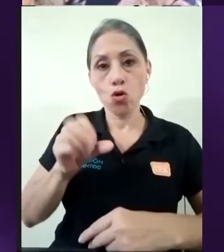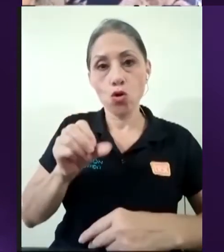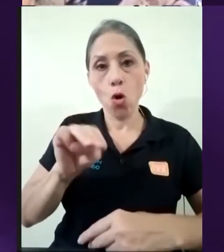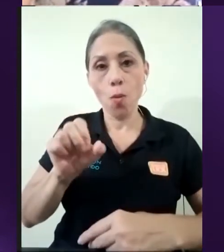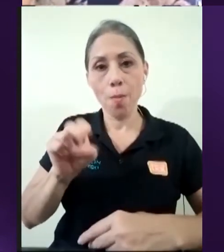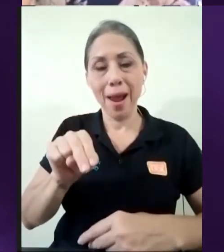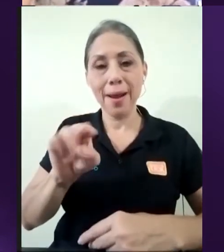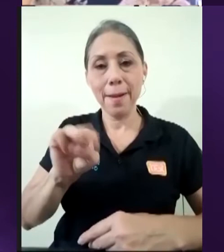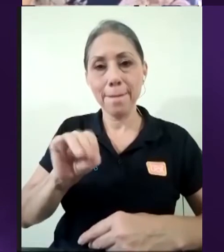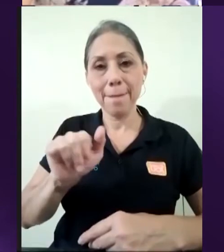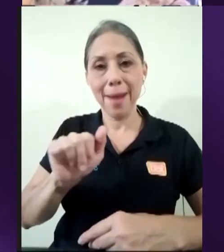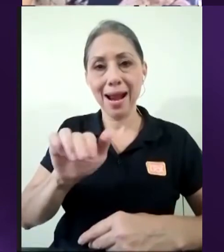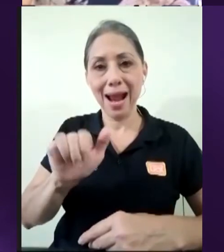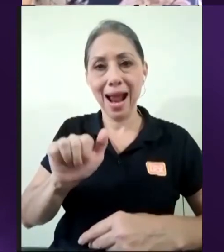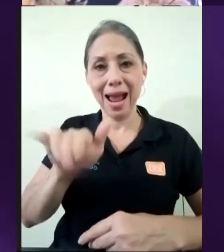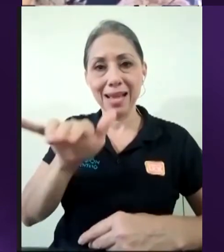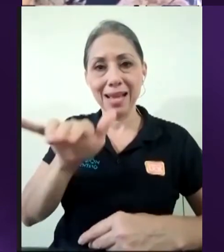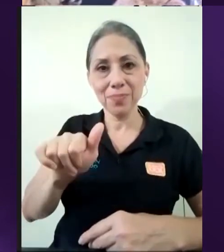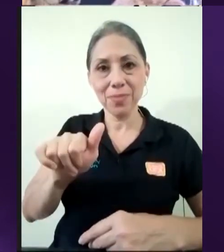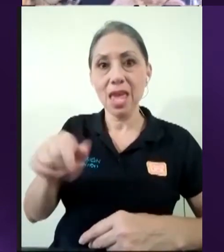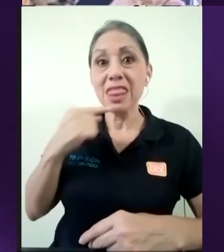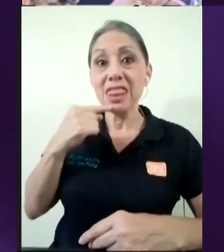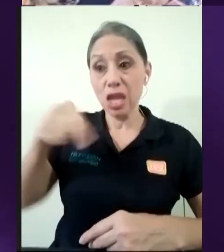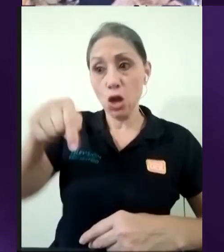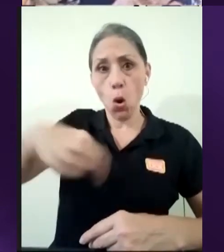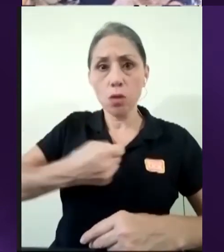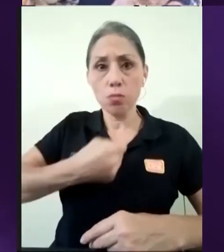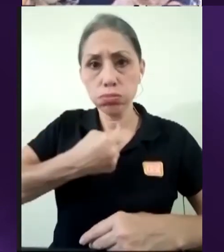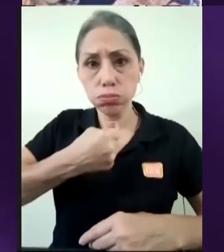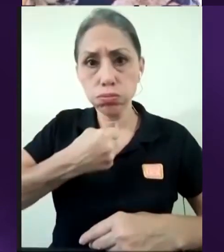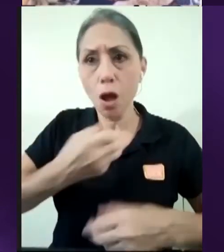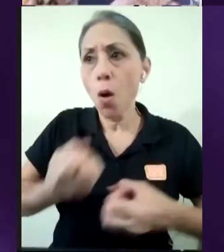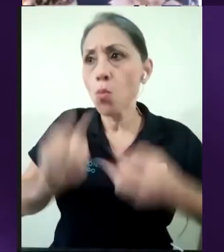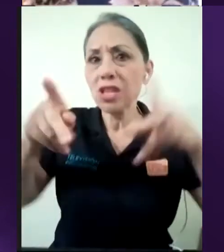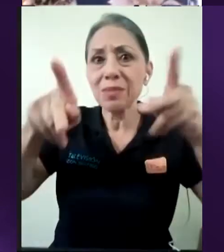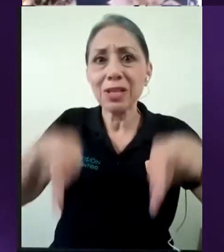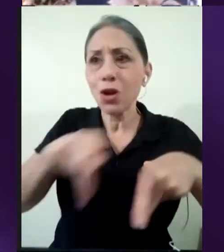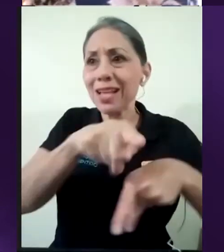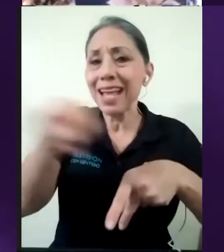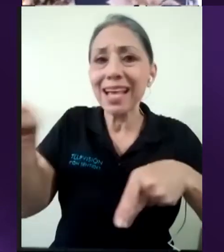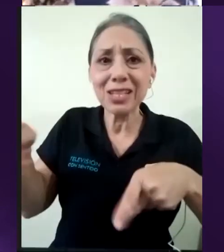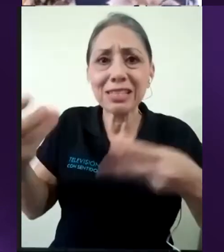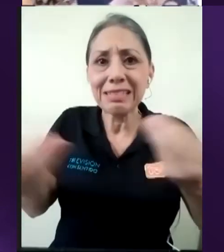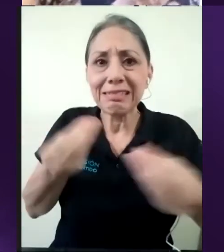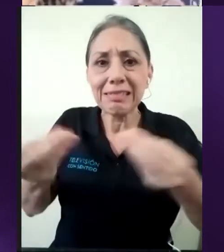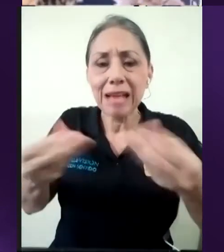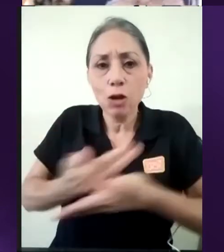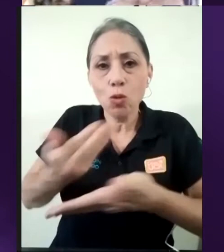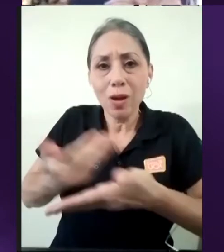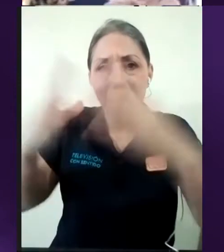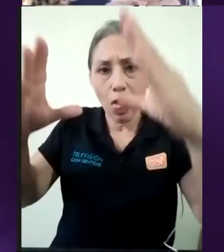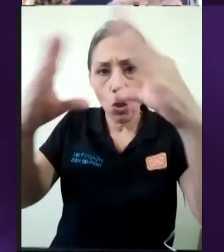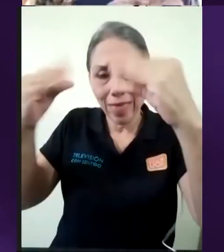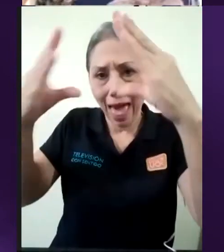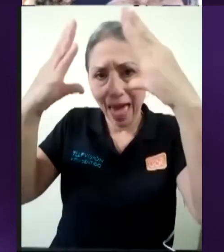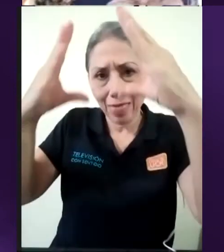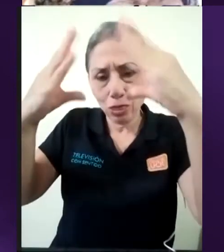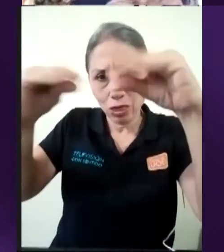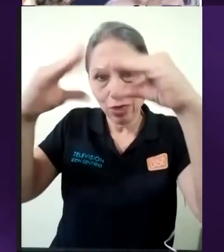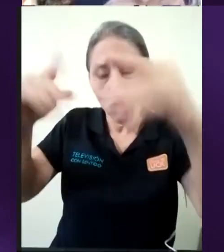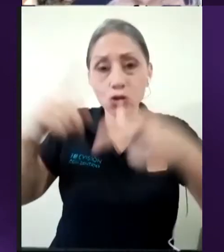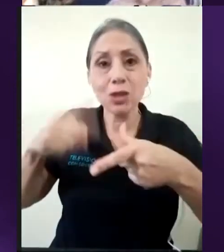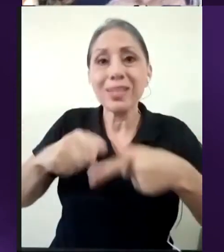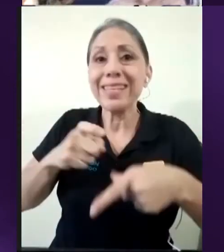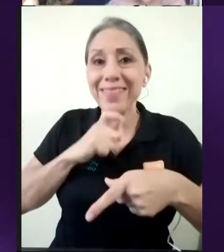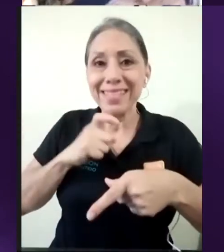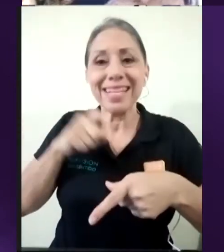tienen actualizados sus datos y que ha sido difícil para los funcionarios de SENARE ponerse en contacto con ellos. Entonces, esta es la central telefónica